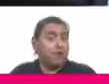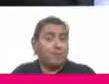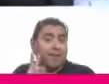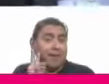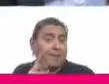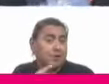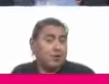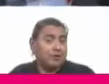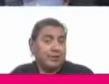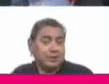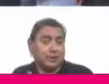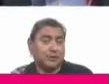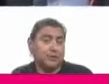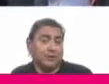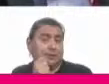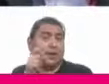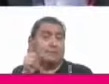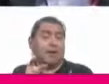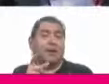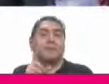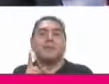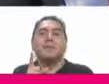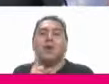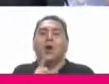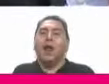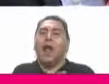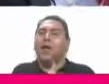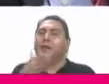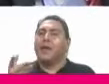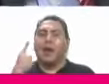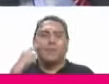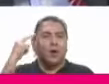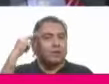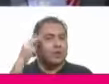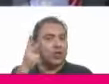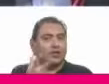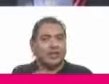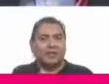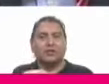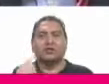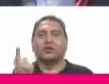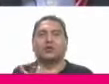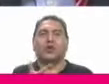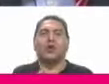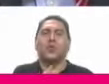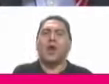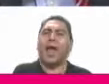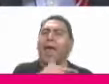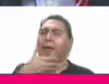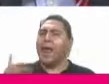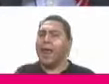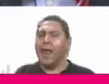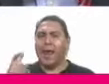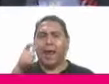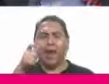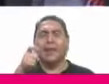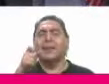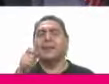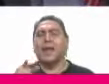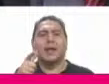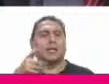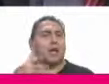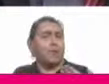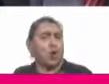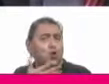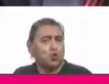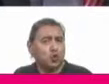sustancial, porque así como en la década del 30 estábamos en la era de la revolución industrial, hoy sin